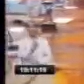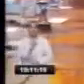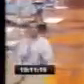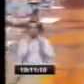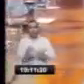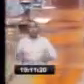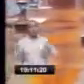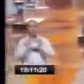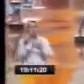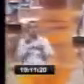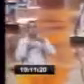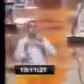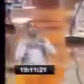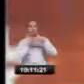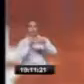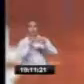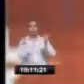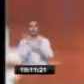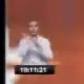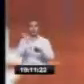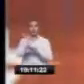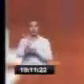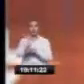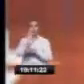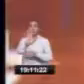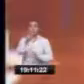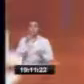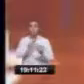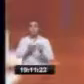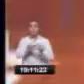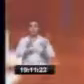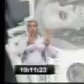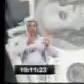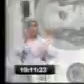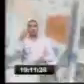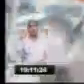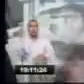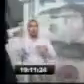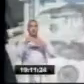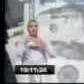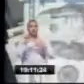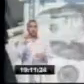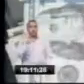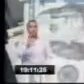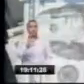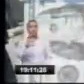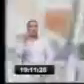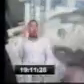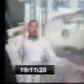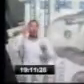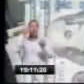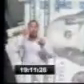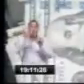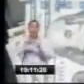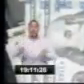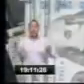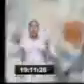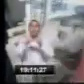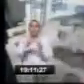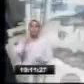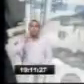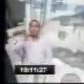la cooperación con Ecuador. Su participación actual es de $800 millones y la intención es que se incremente a